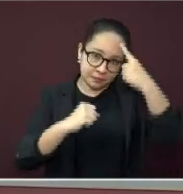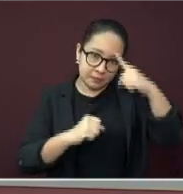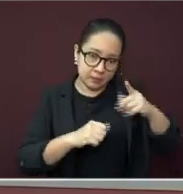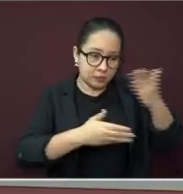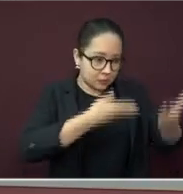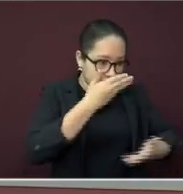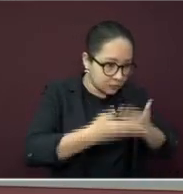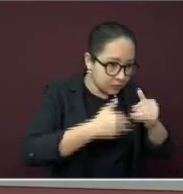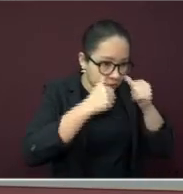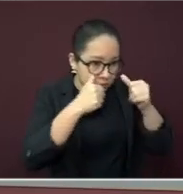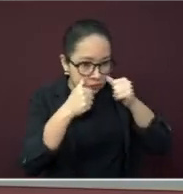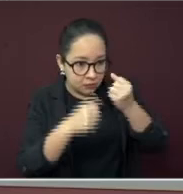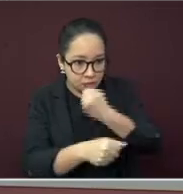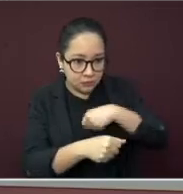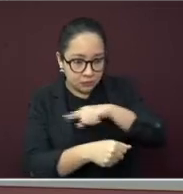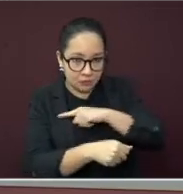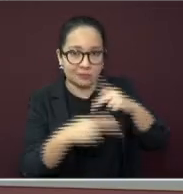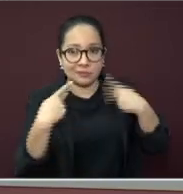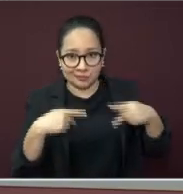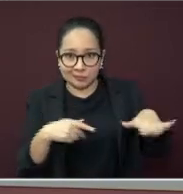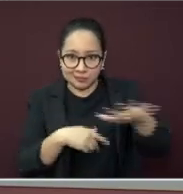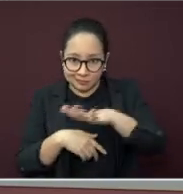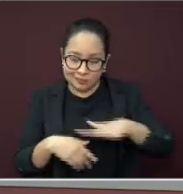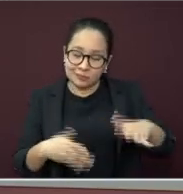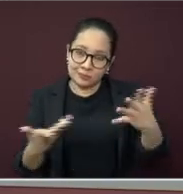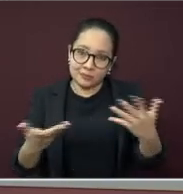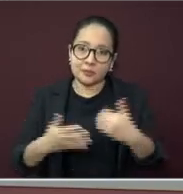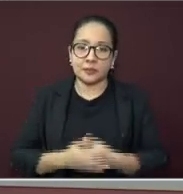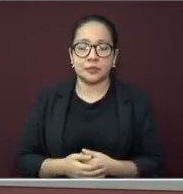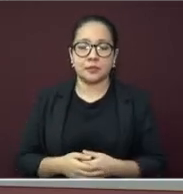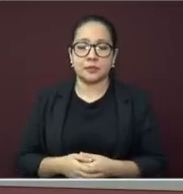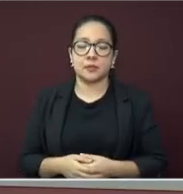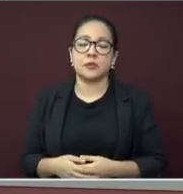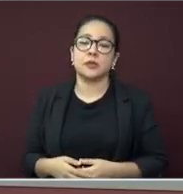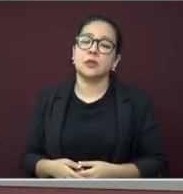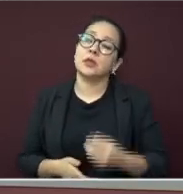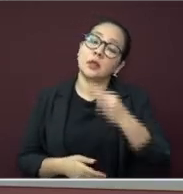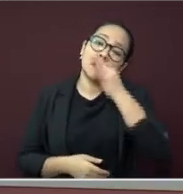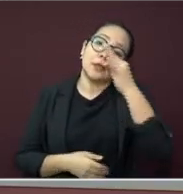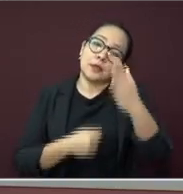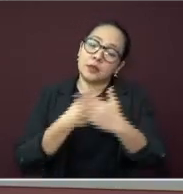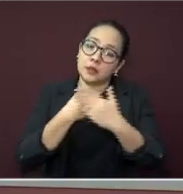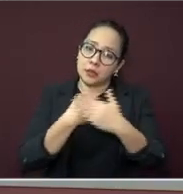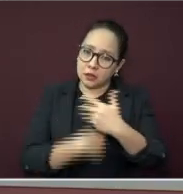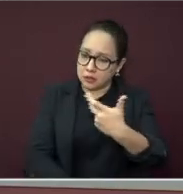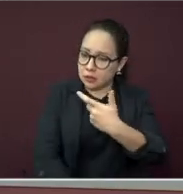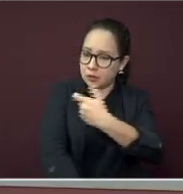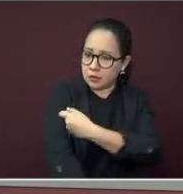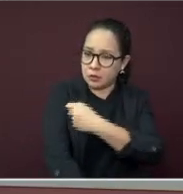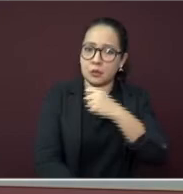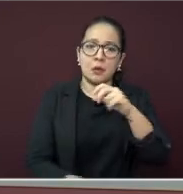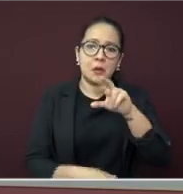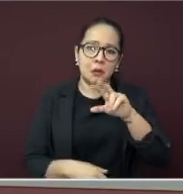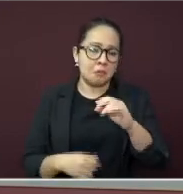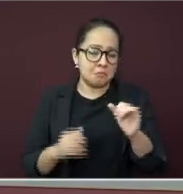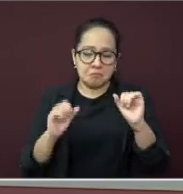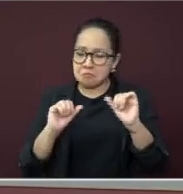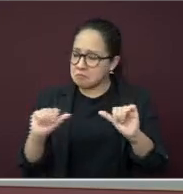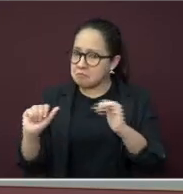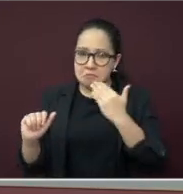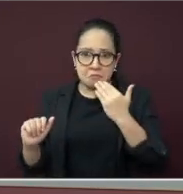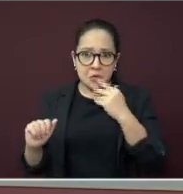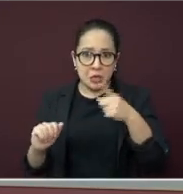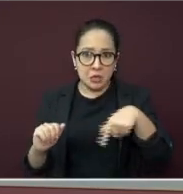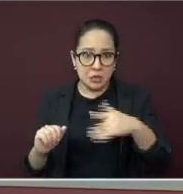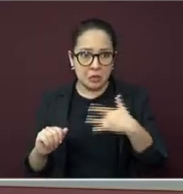en salud a la población por último les comento la vacuna es segura no da reacción no